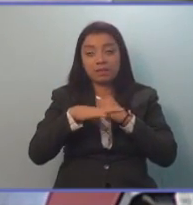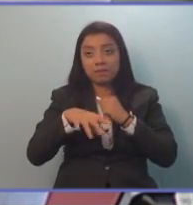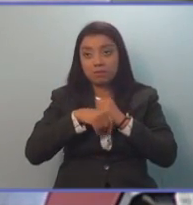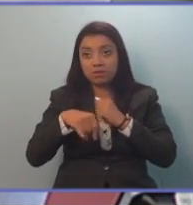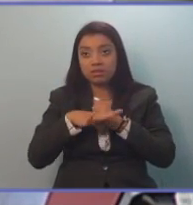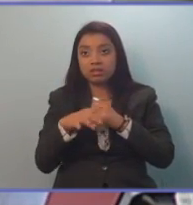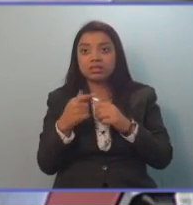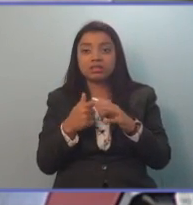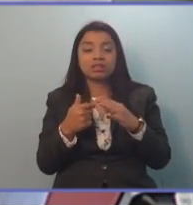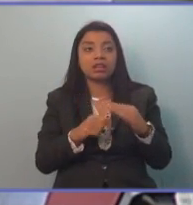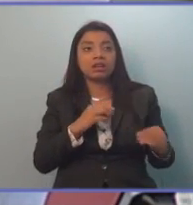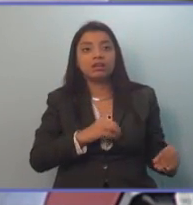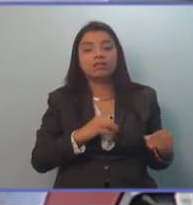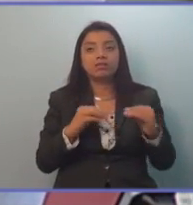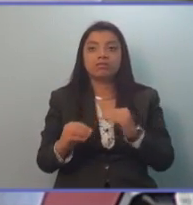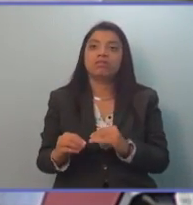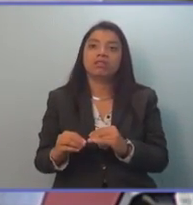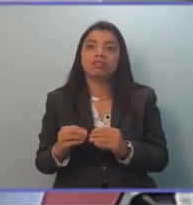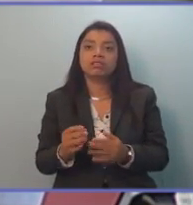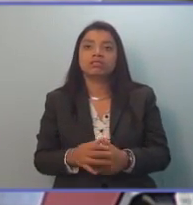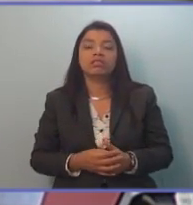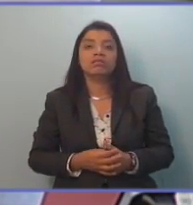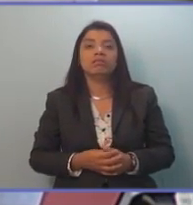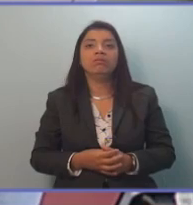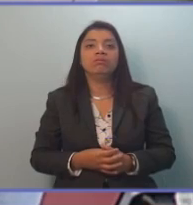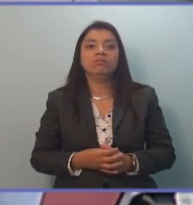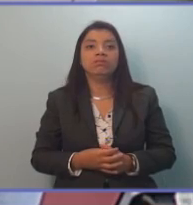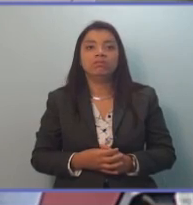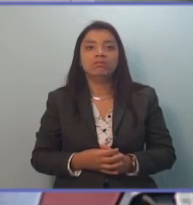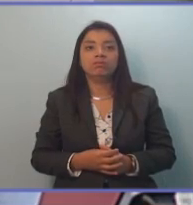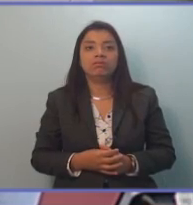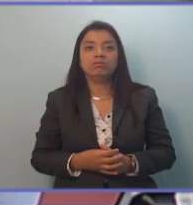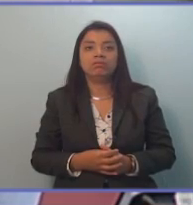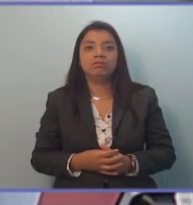en vigencia que la ley se ha demostrado,